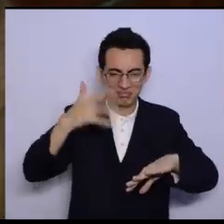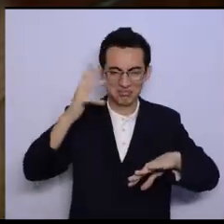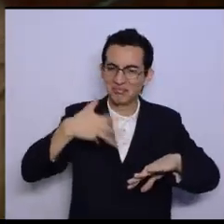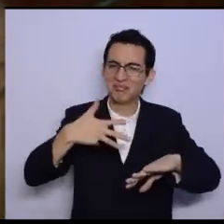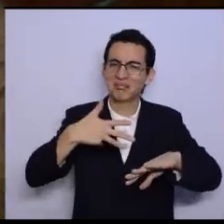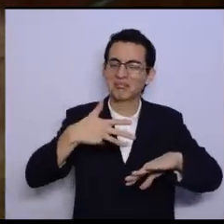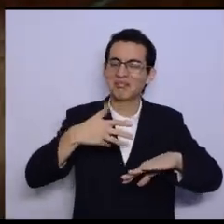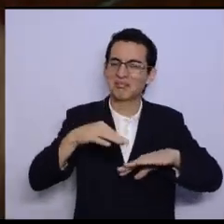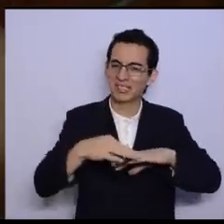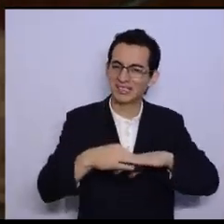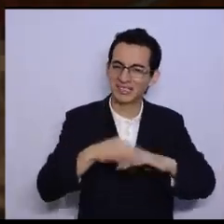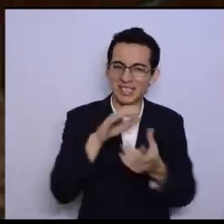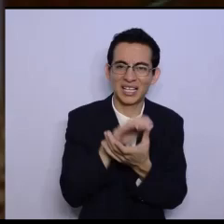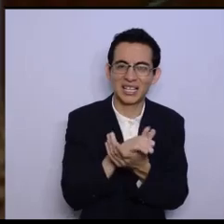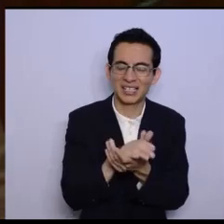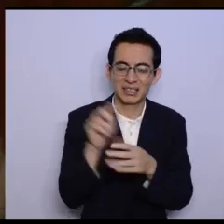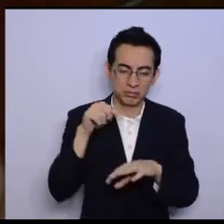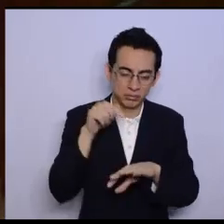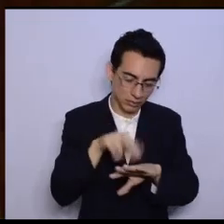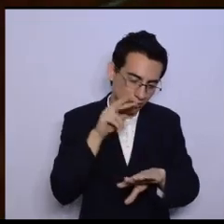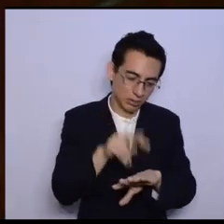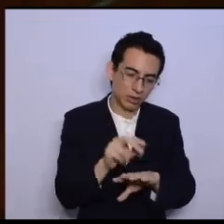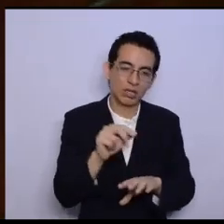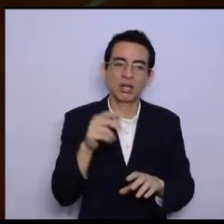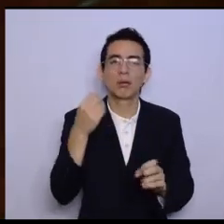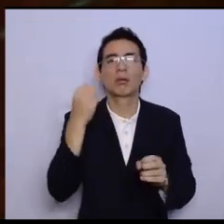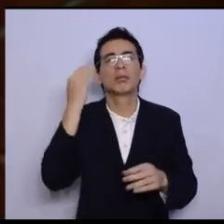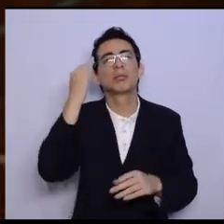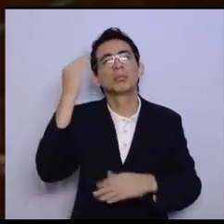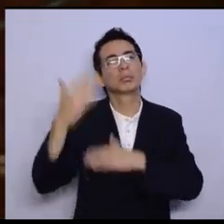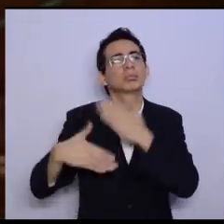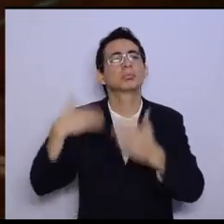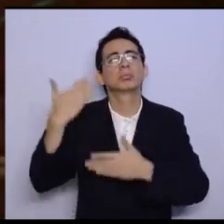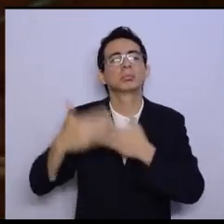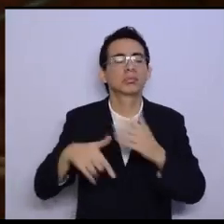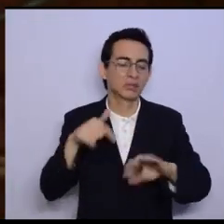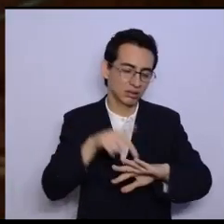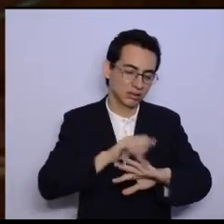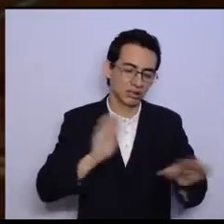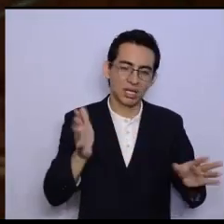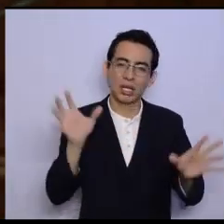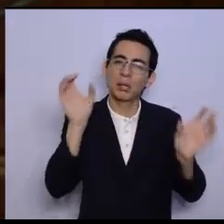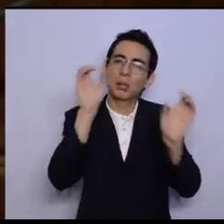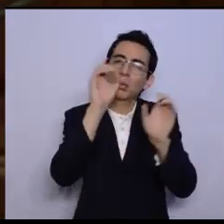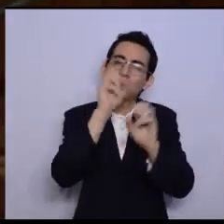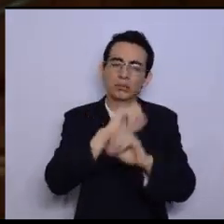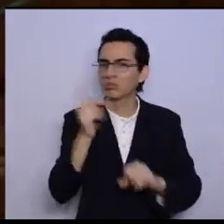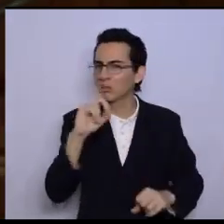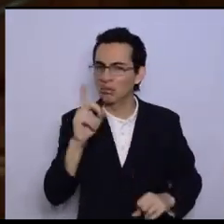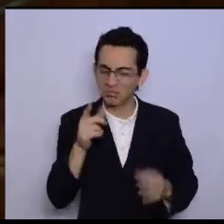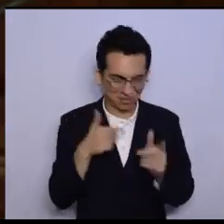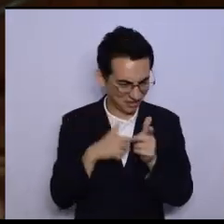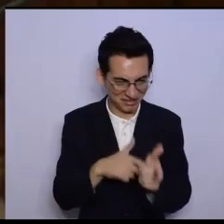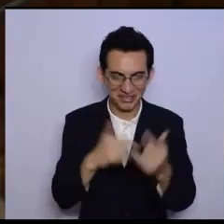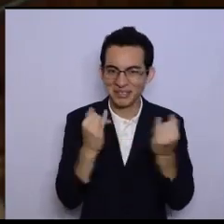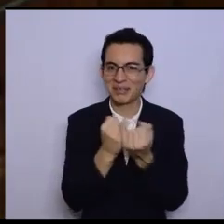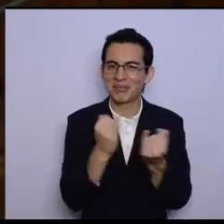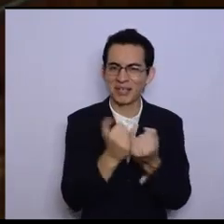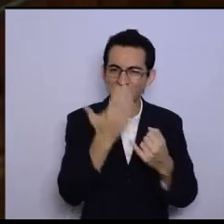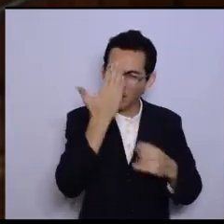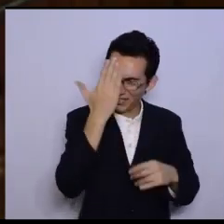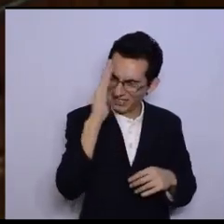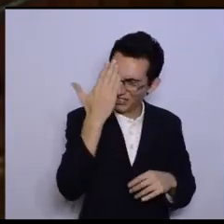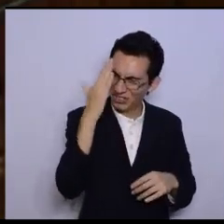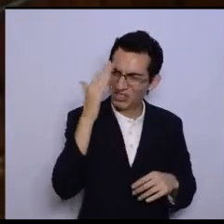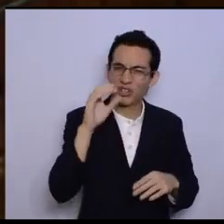siempre la... No pierde brillo. Pero saben que estaba yo leyendo